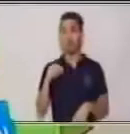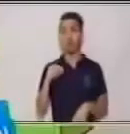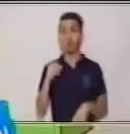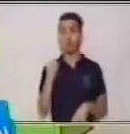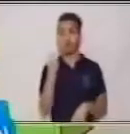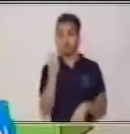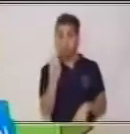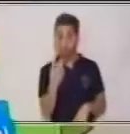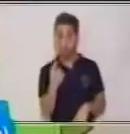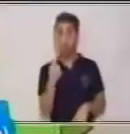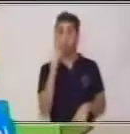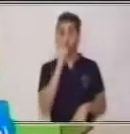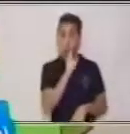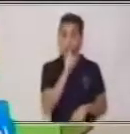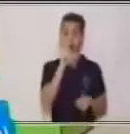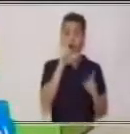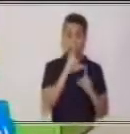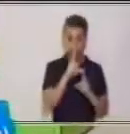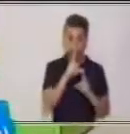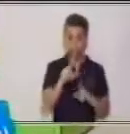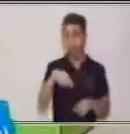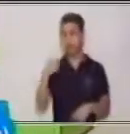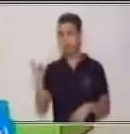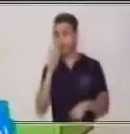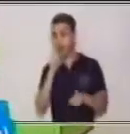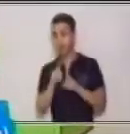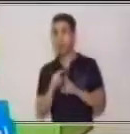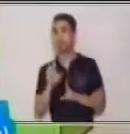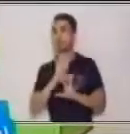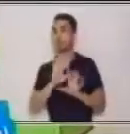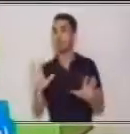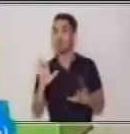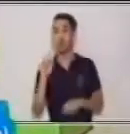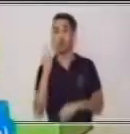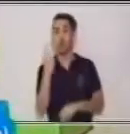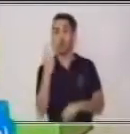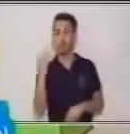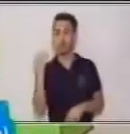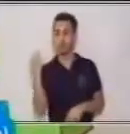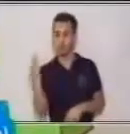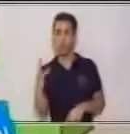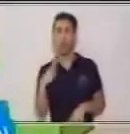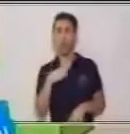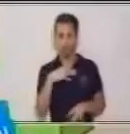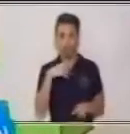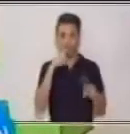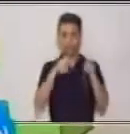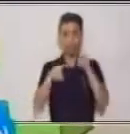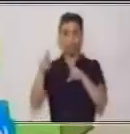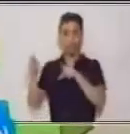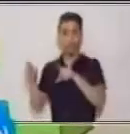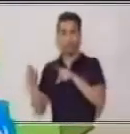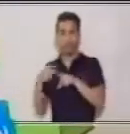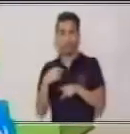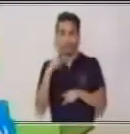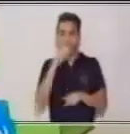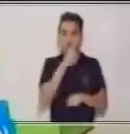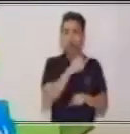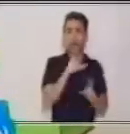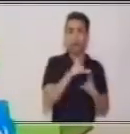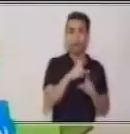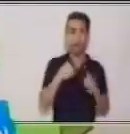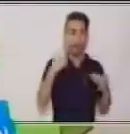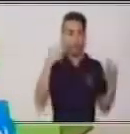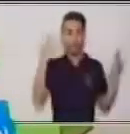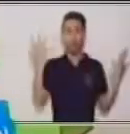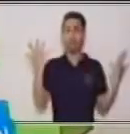un valor numérico como tal, porque esa es otra situación que se da en la que uno cuando ya no encuentra una literal dice, bueno,